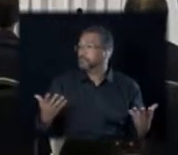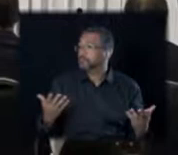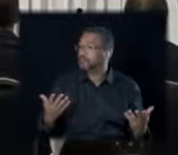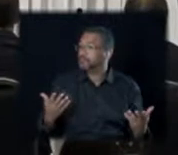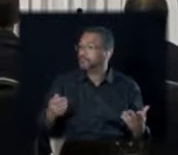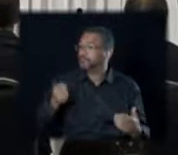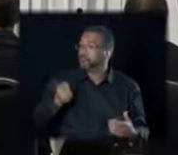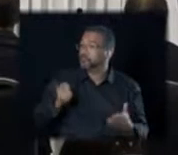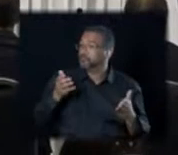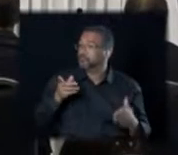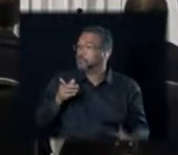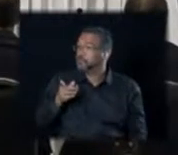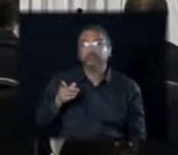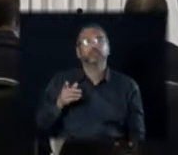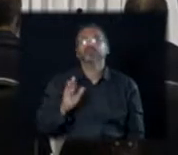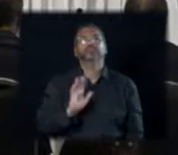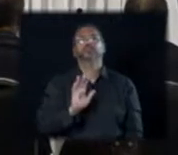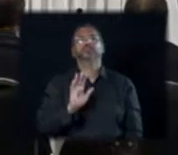¿Algo más? No.